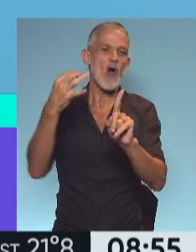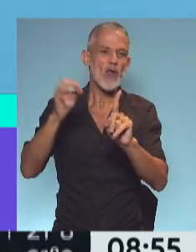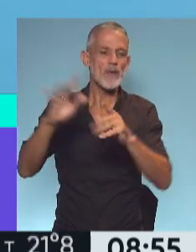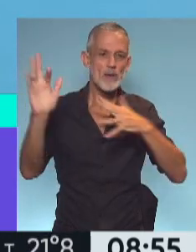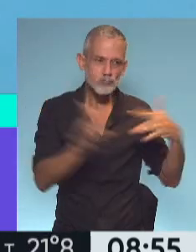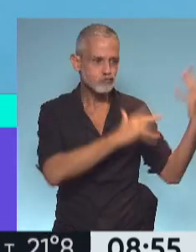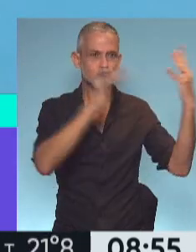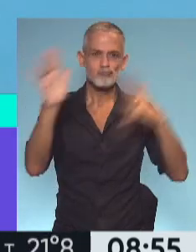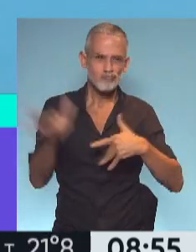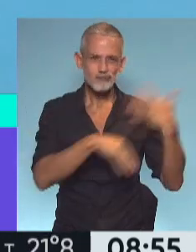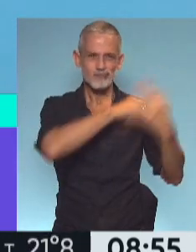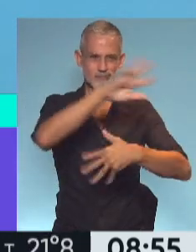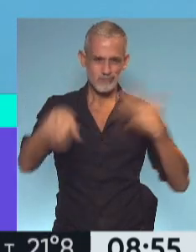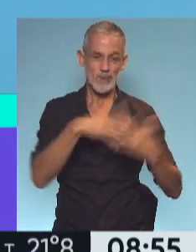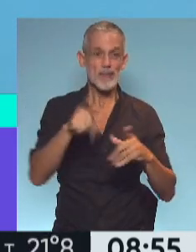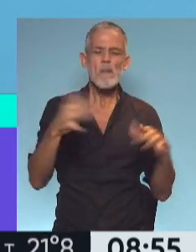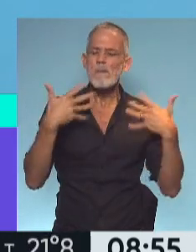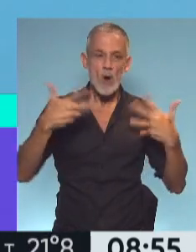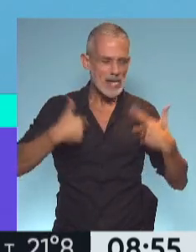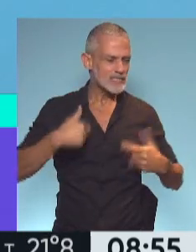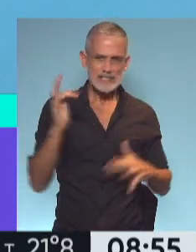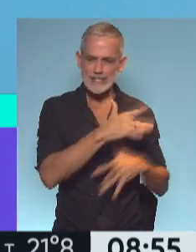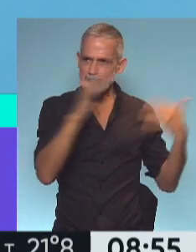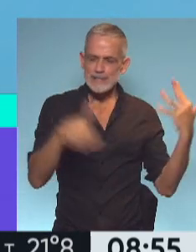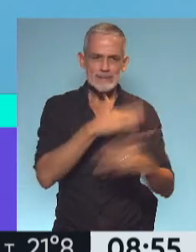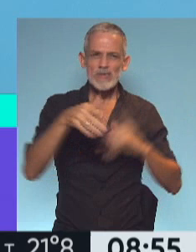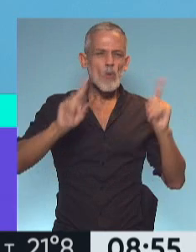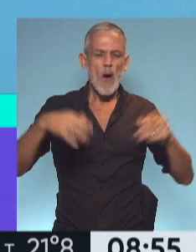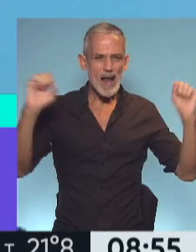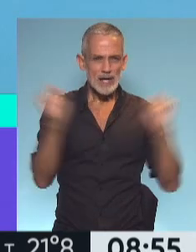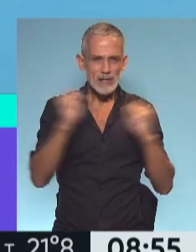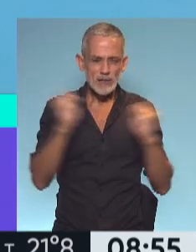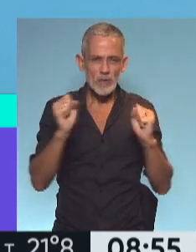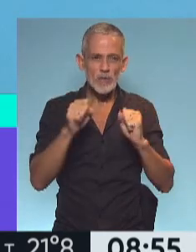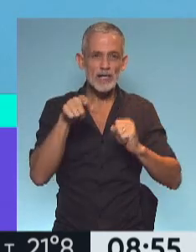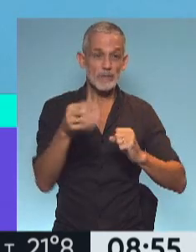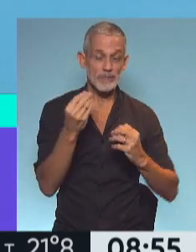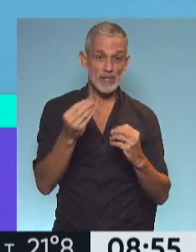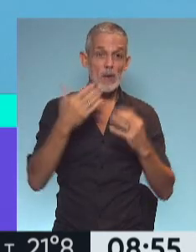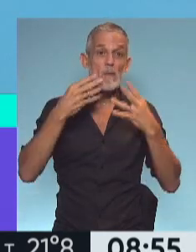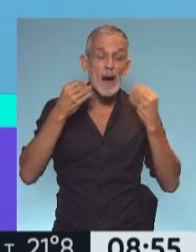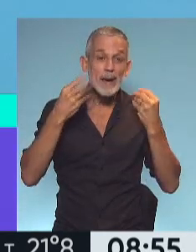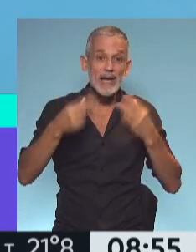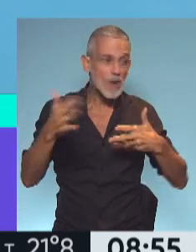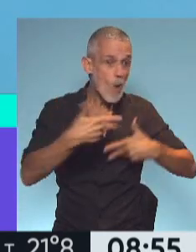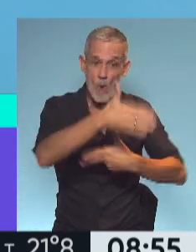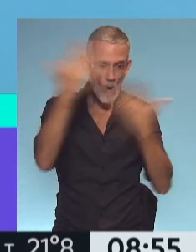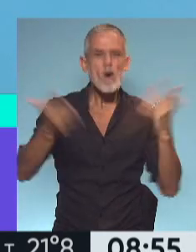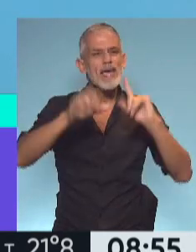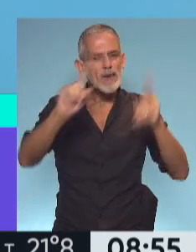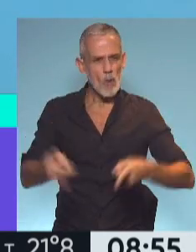haber corriente de aire, nos tiene que molestar ese aire, aunque haga frío, aunque se vuelen los papeles, realmente esa es